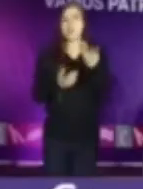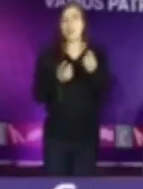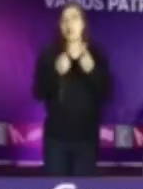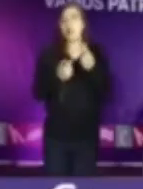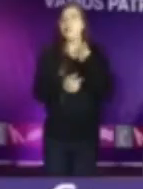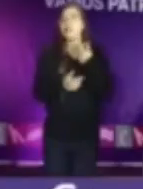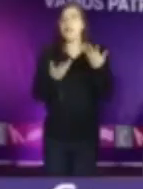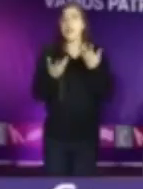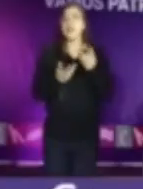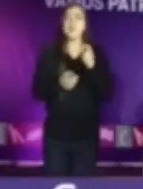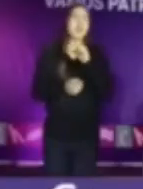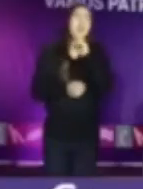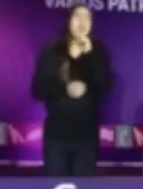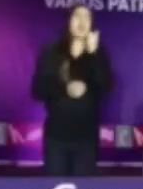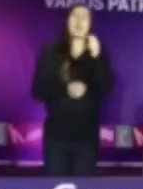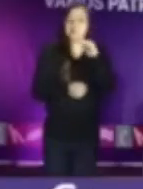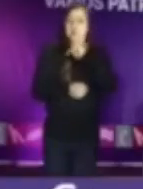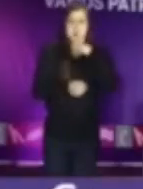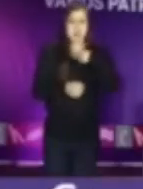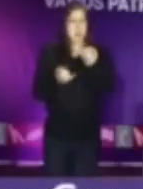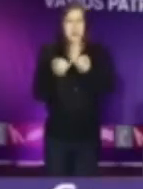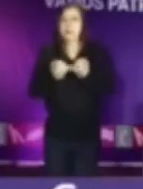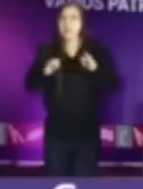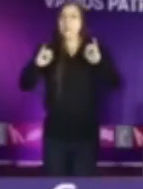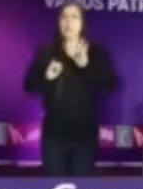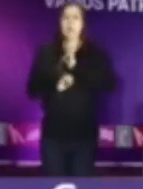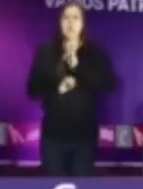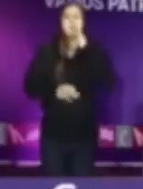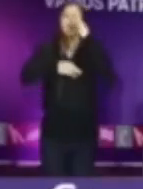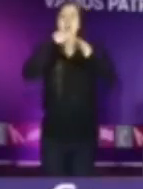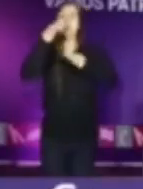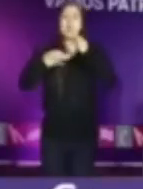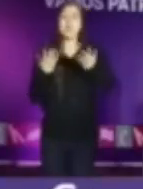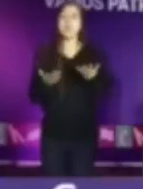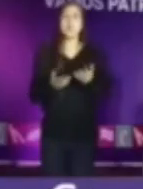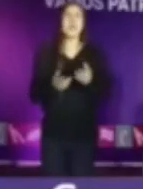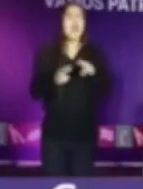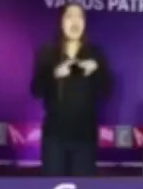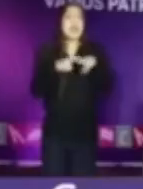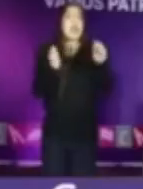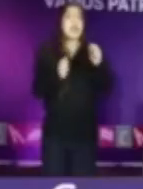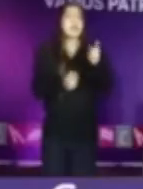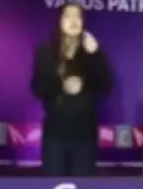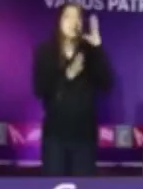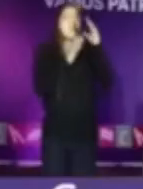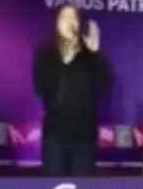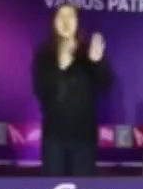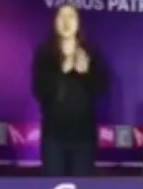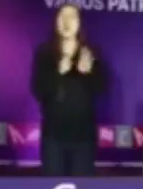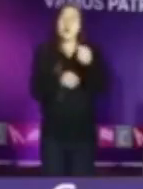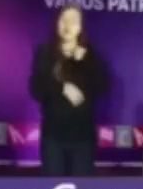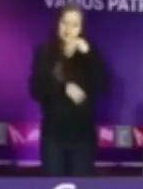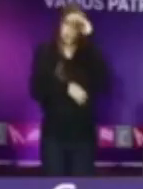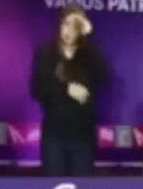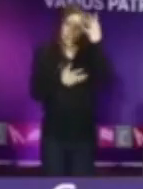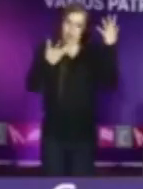un programa? Nosotros somos autodidactas, nadie nos dijo cómo. Estuvimos estudiando manuales